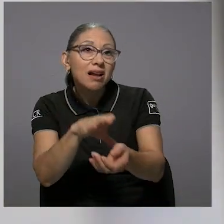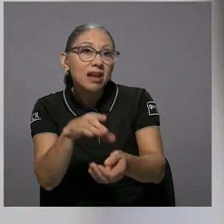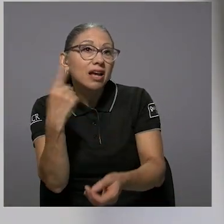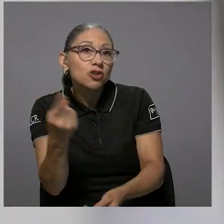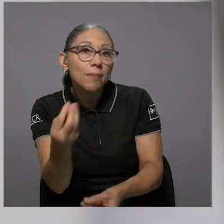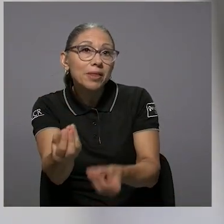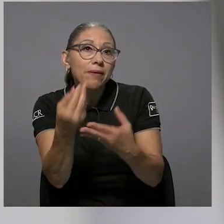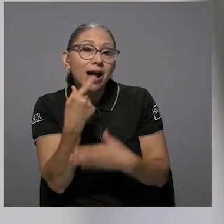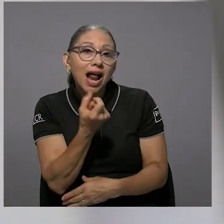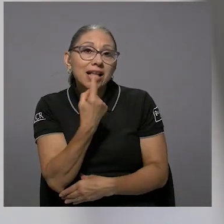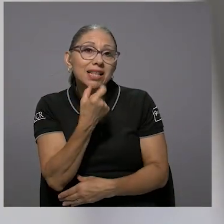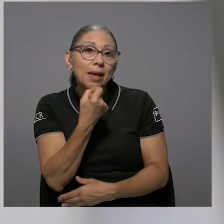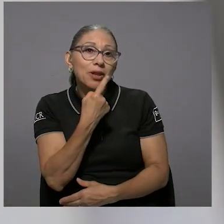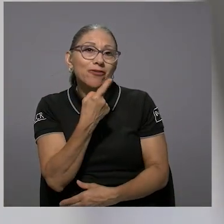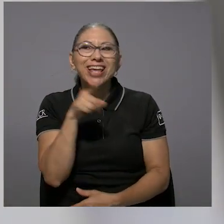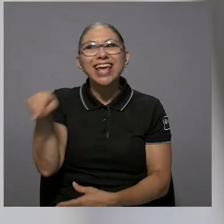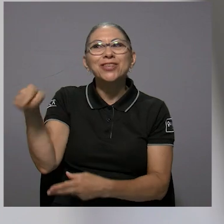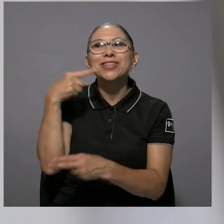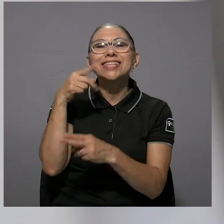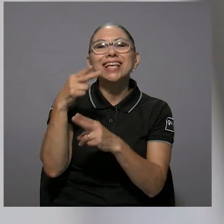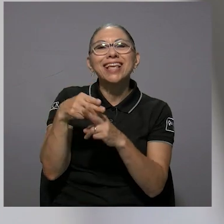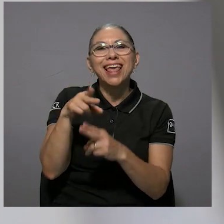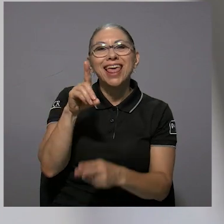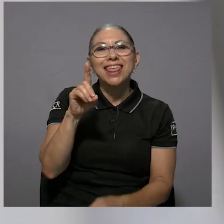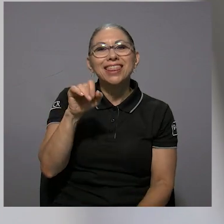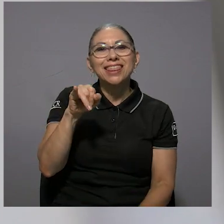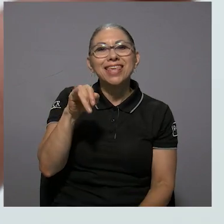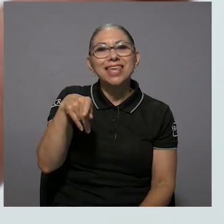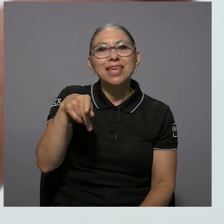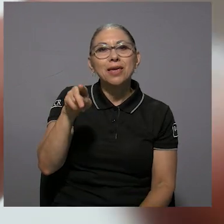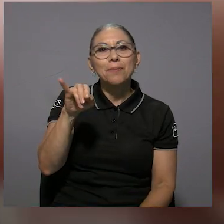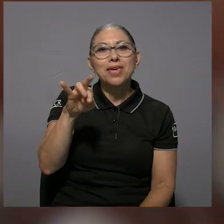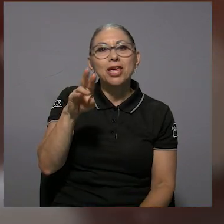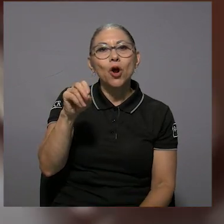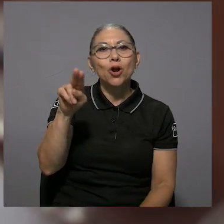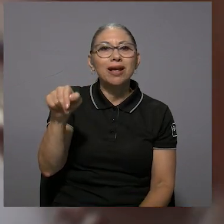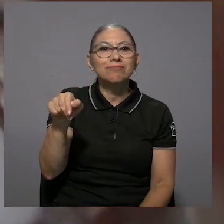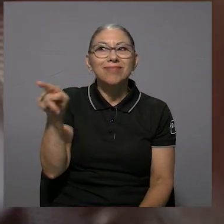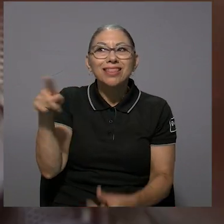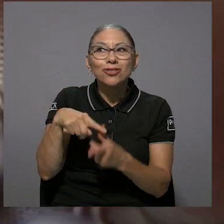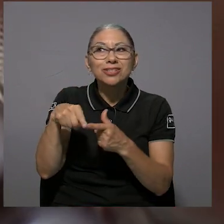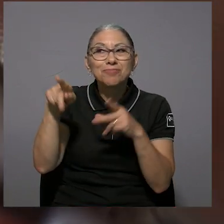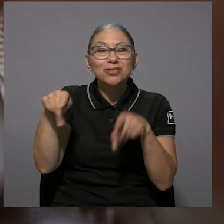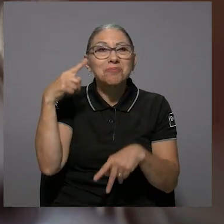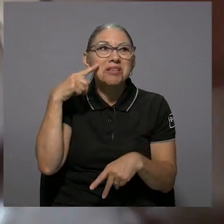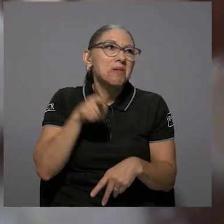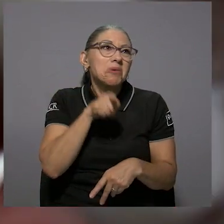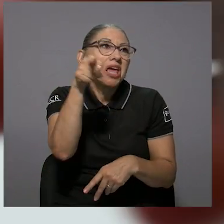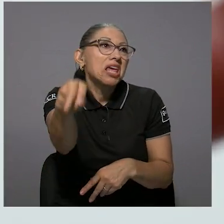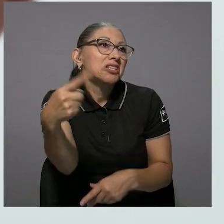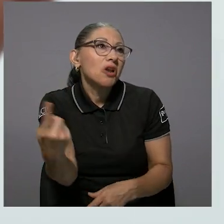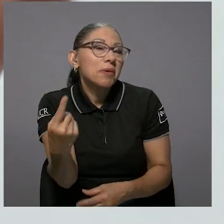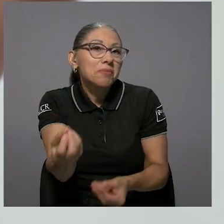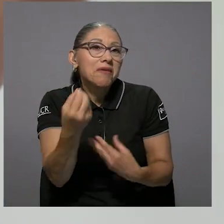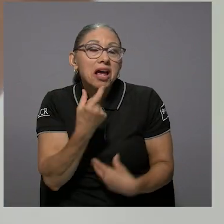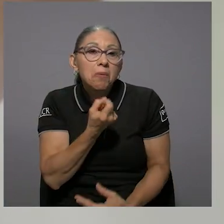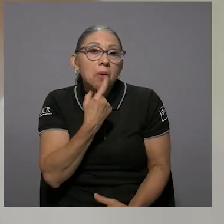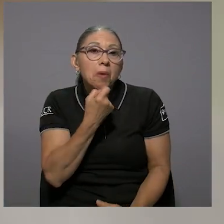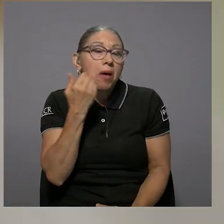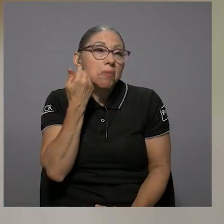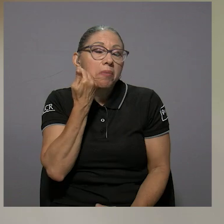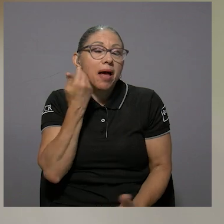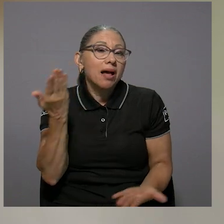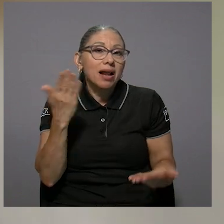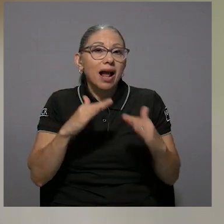acetaminofén a la casa. Ellos dicen dipirona, ¿no? Me van a mandar con la dipirona a la casa. Entonces empezamos a ver esto, empezamos a ver el